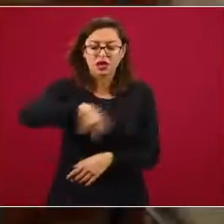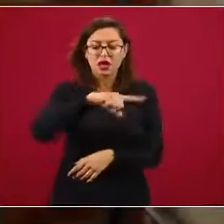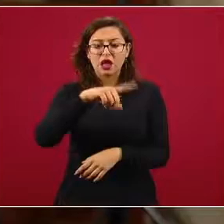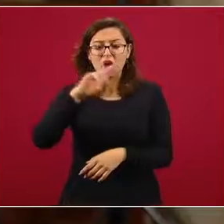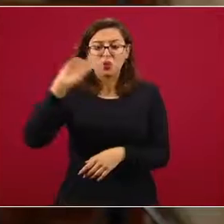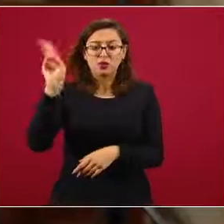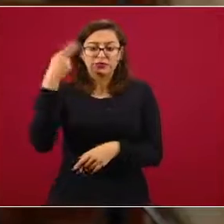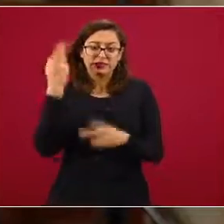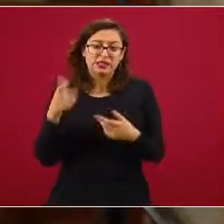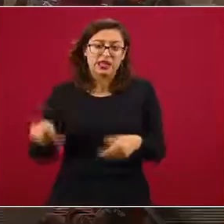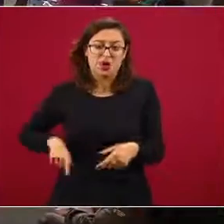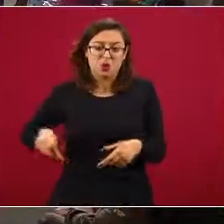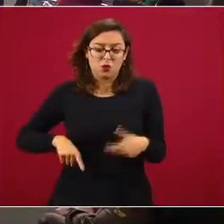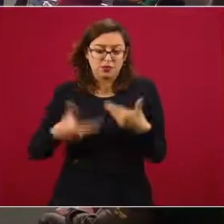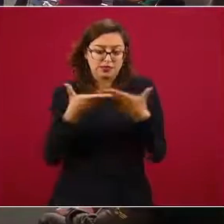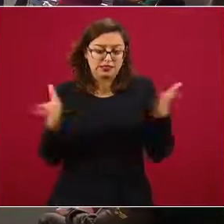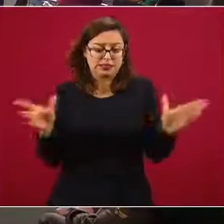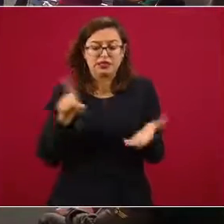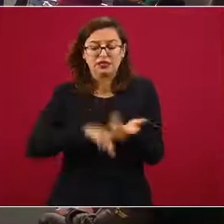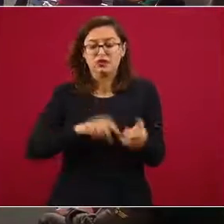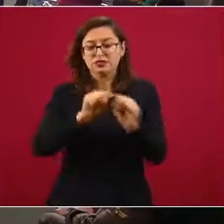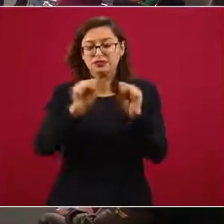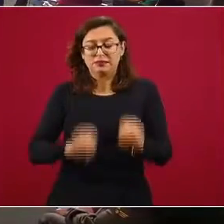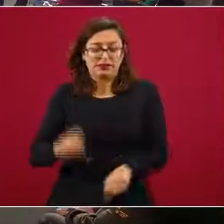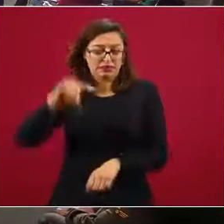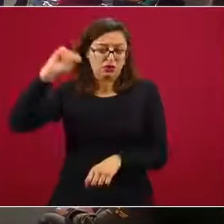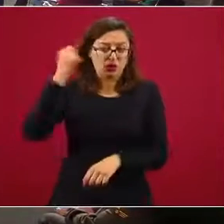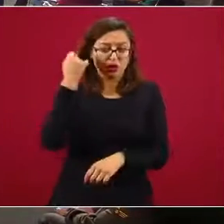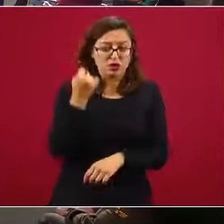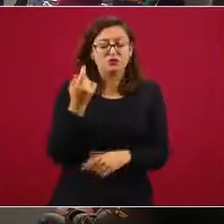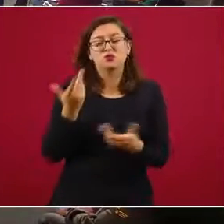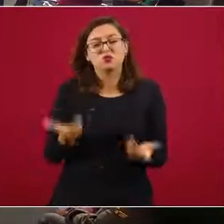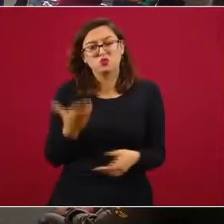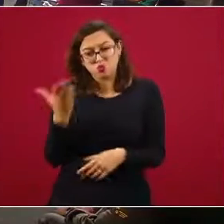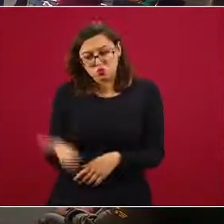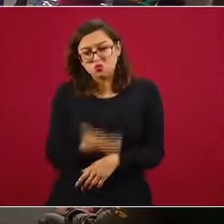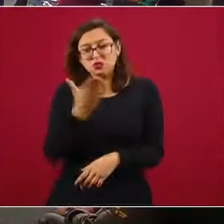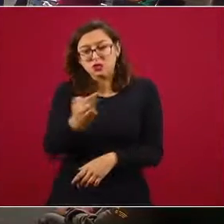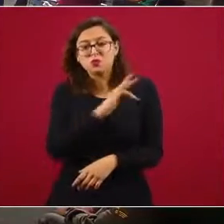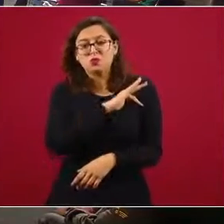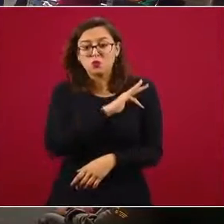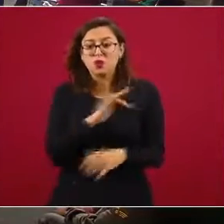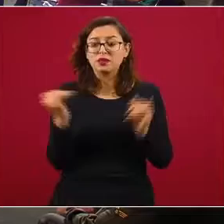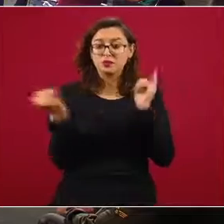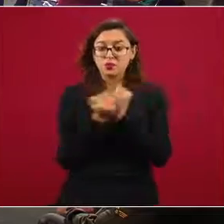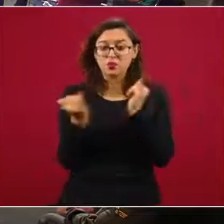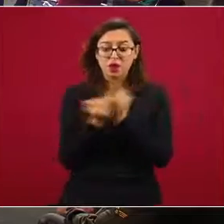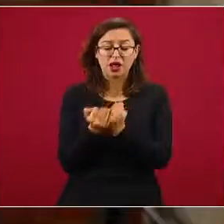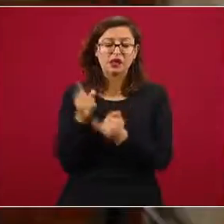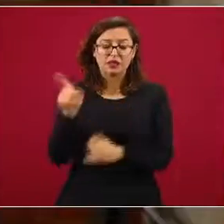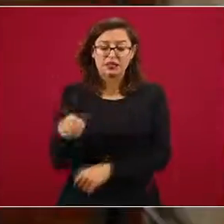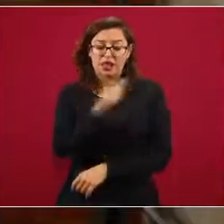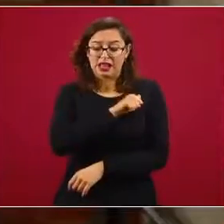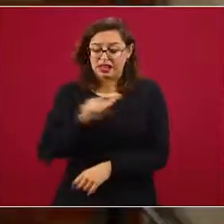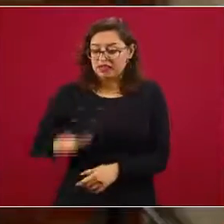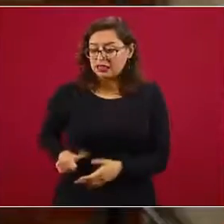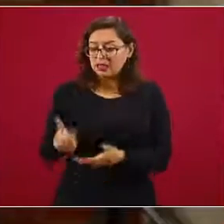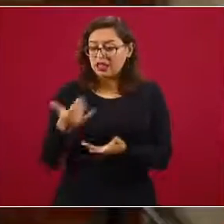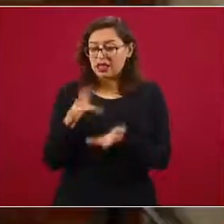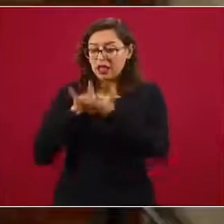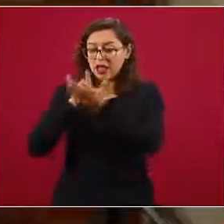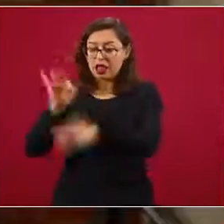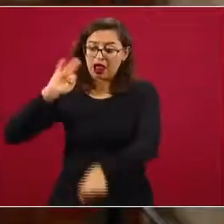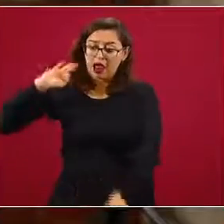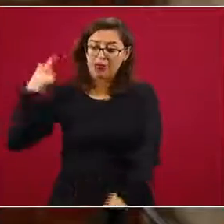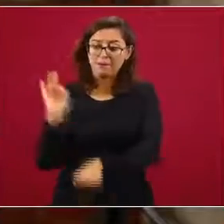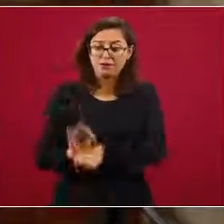en universidades públicas del sistema tecnológico. Preguntarle, presidente, si usted estaría dispuesto a hacer lo mismo que hizo este alcalde, de sumarse en favor de